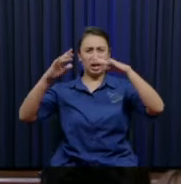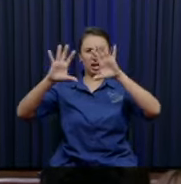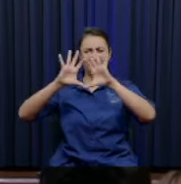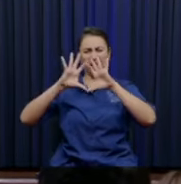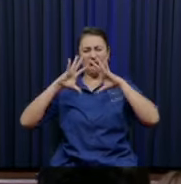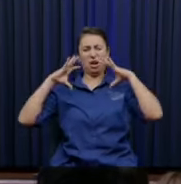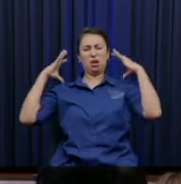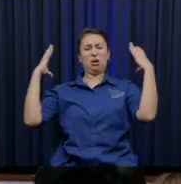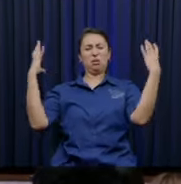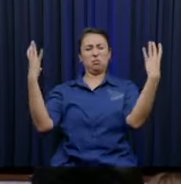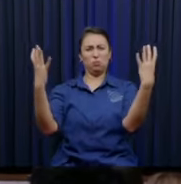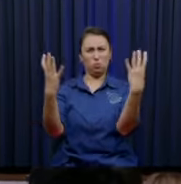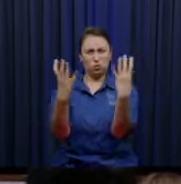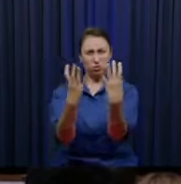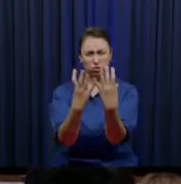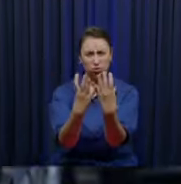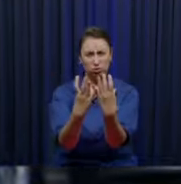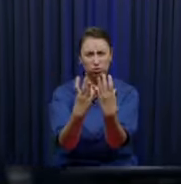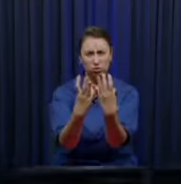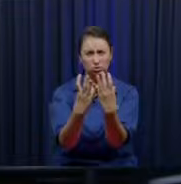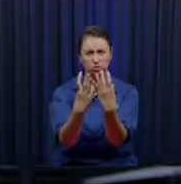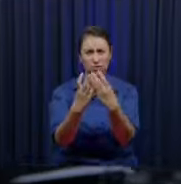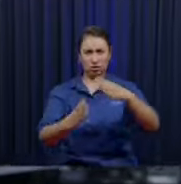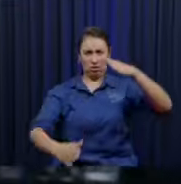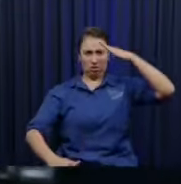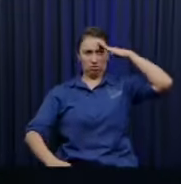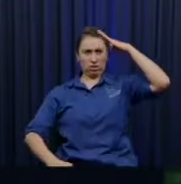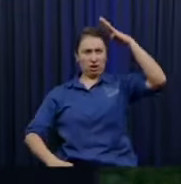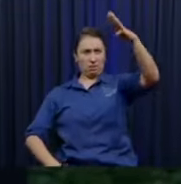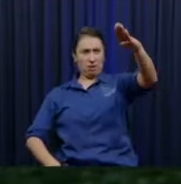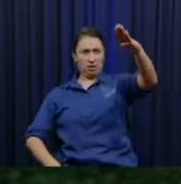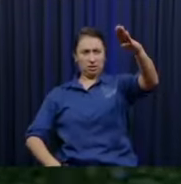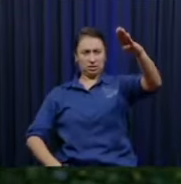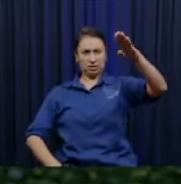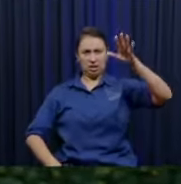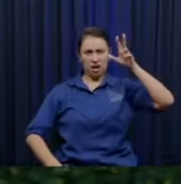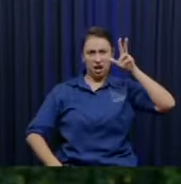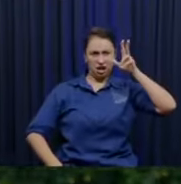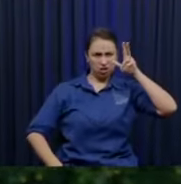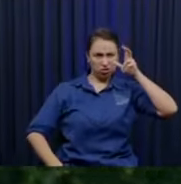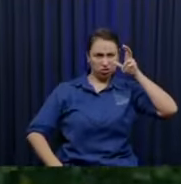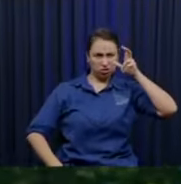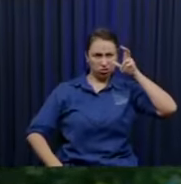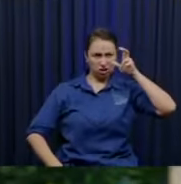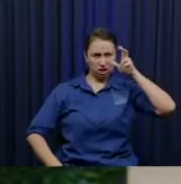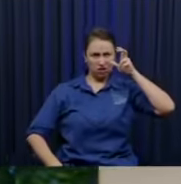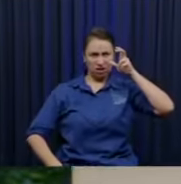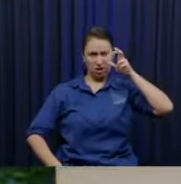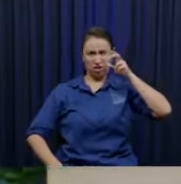solo sonaban, los alemanes solo oían música de Wagner y era muy agresiva, como para